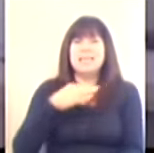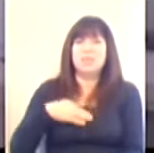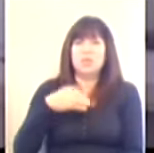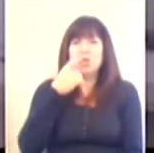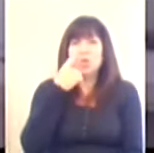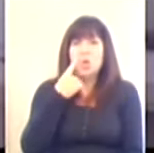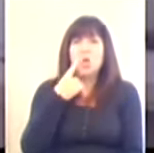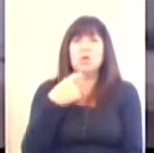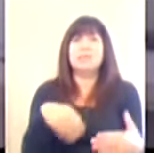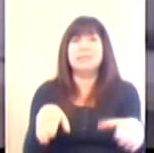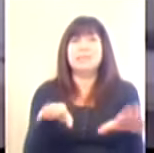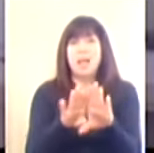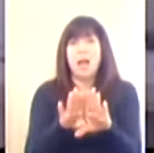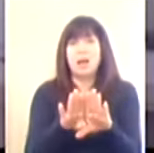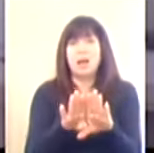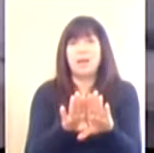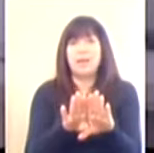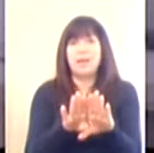el cierre,